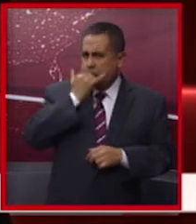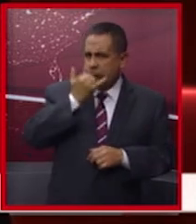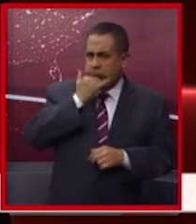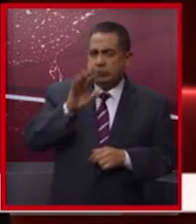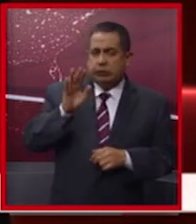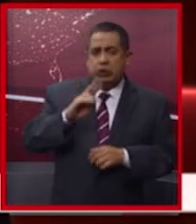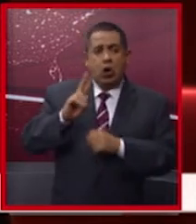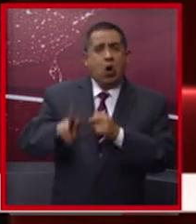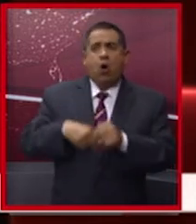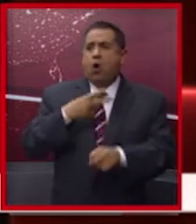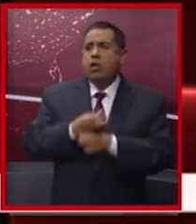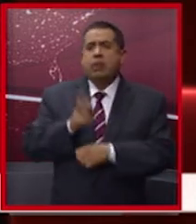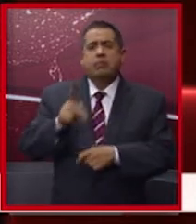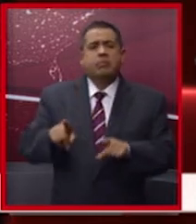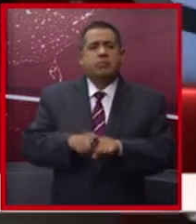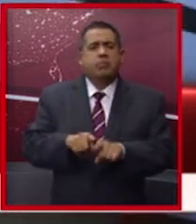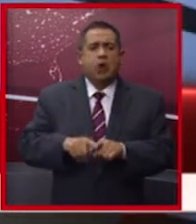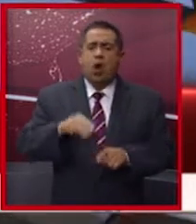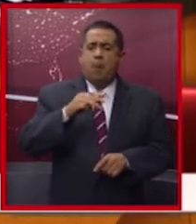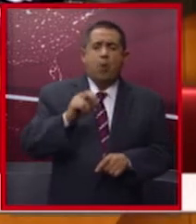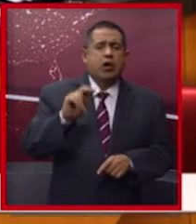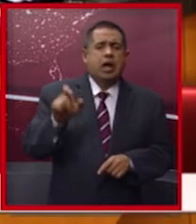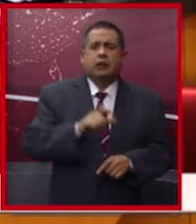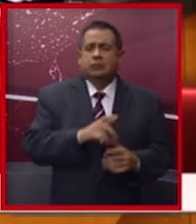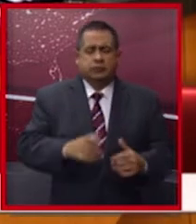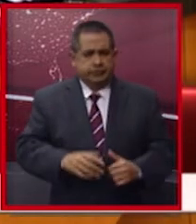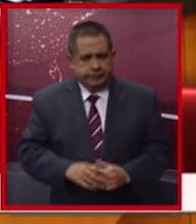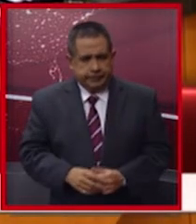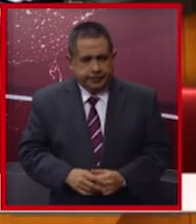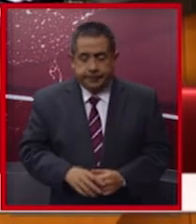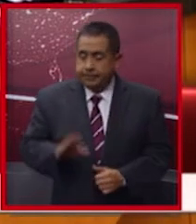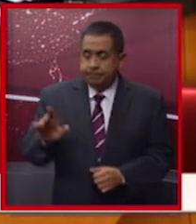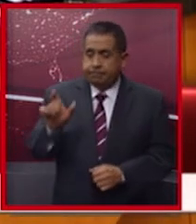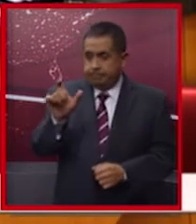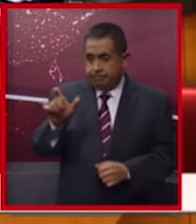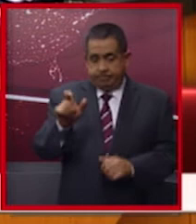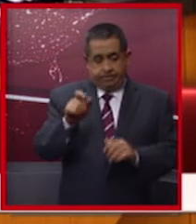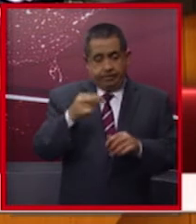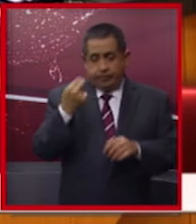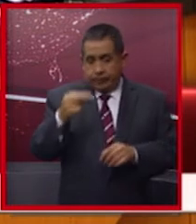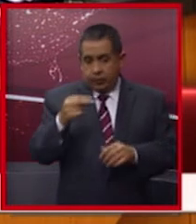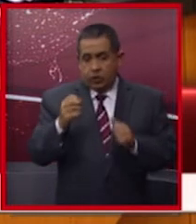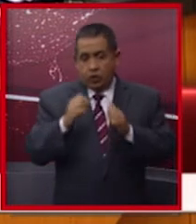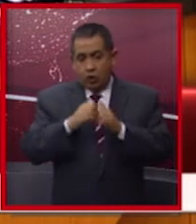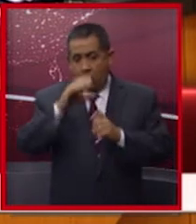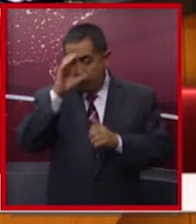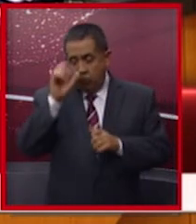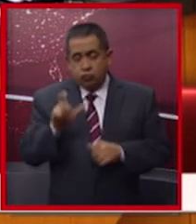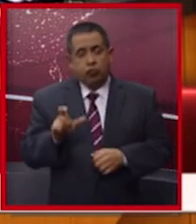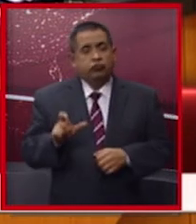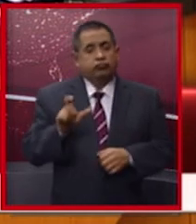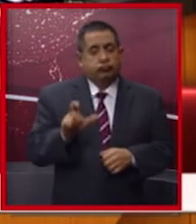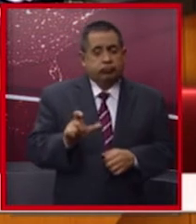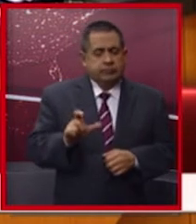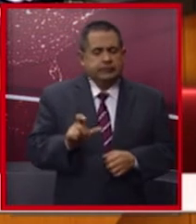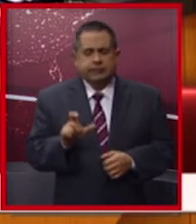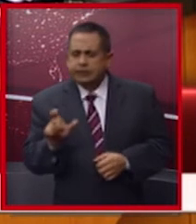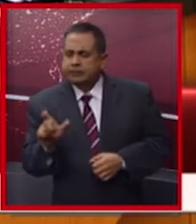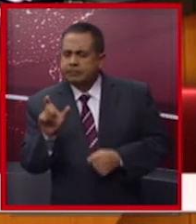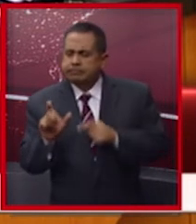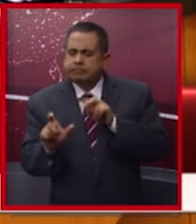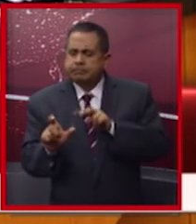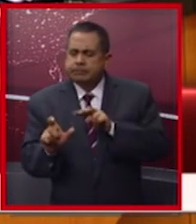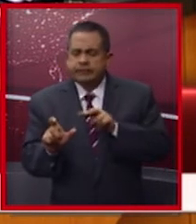en la segunda versión del caso Monex. La tarjeta sale con nombre y sale con folio, de tal suerte que podemos verificar